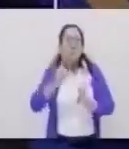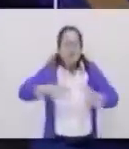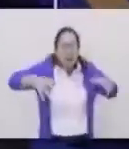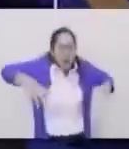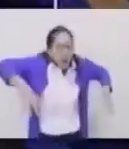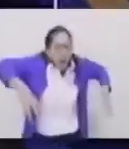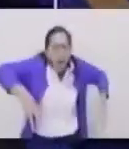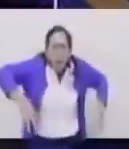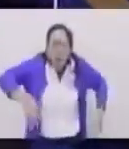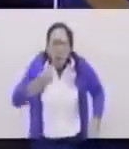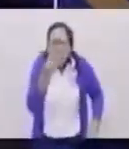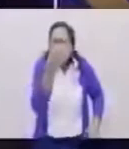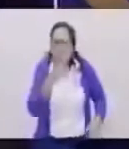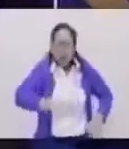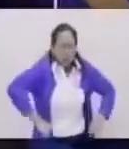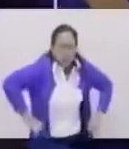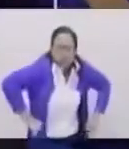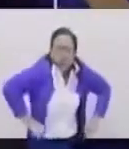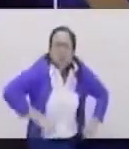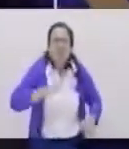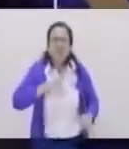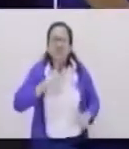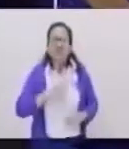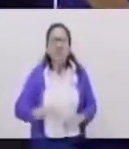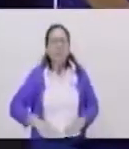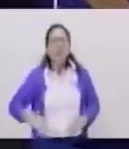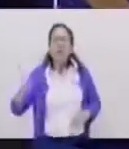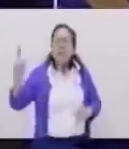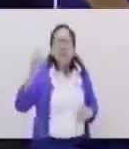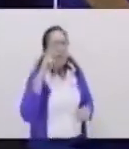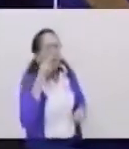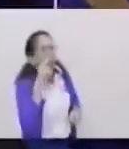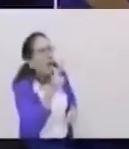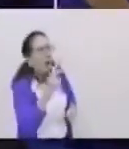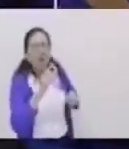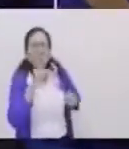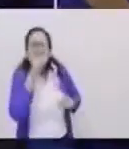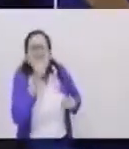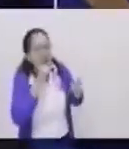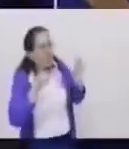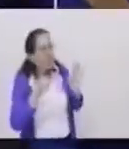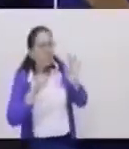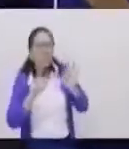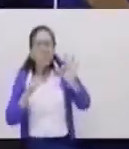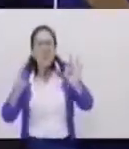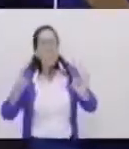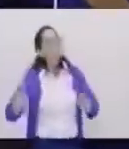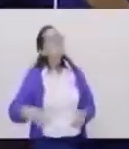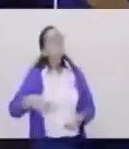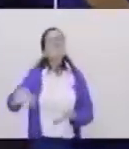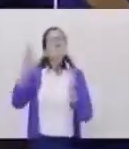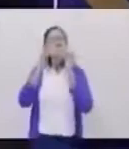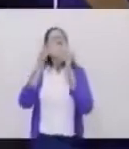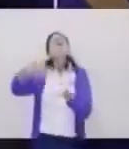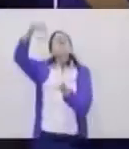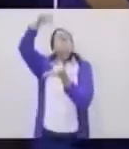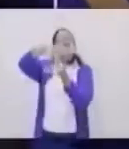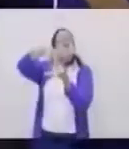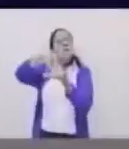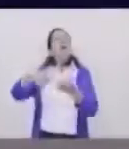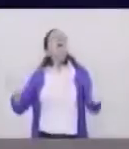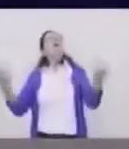estaba dominado por un gran ogro. Y este ogro, cuando vio las cabras venir, se preparó y se puso en la orilla del